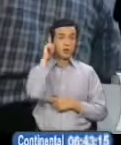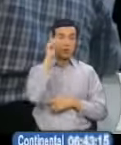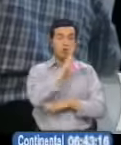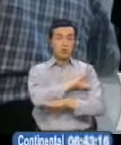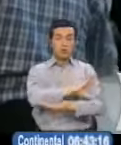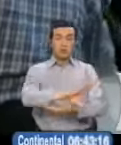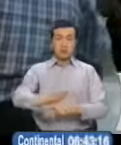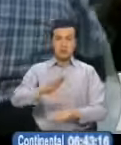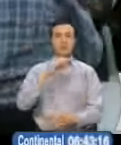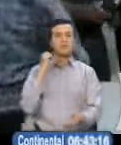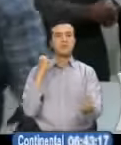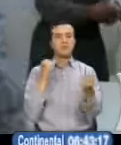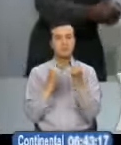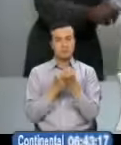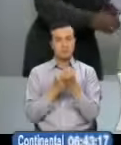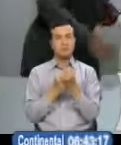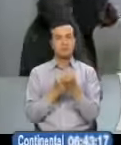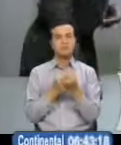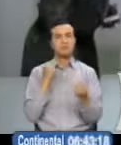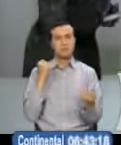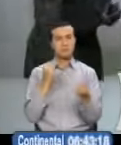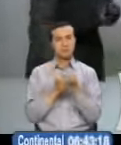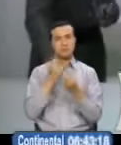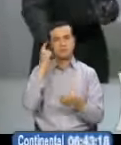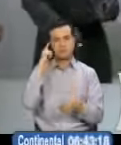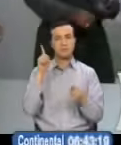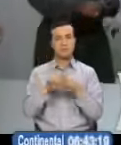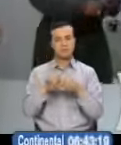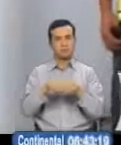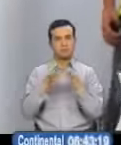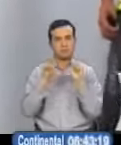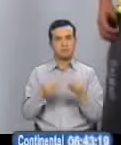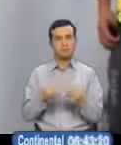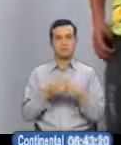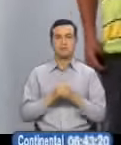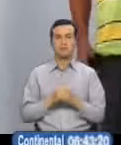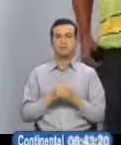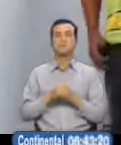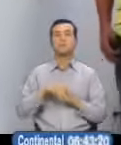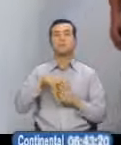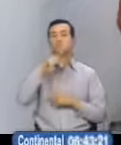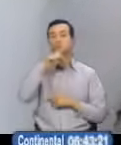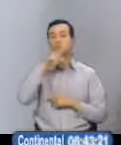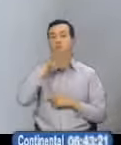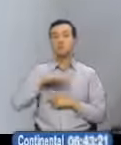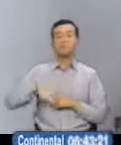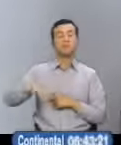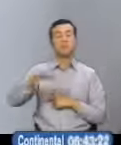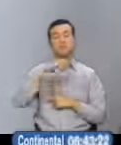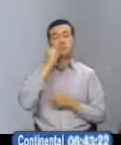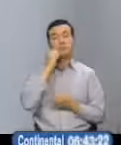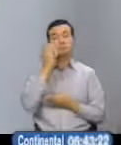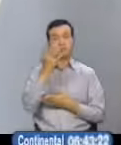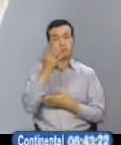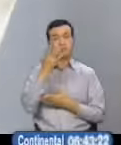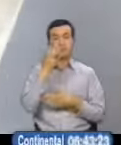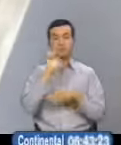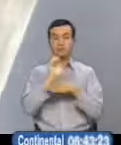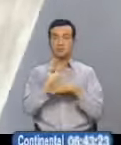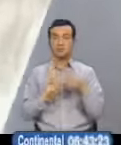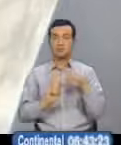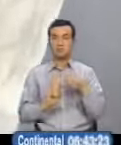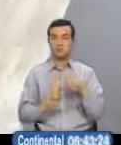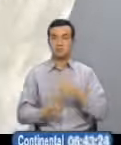campesino, apoyamos a este convenio que se ha firmado hoy día. Desde Puerto Viejo, con imágenes de Elías González, Kerly